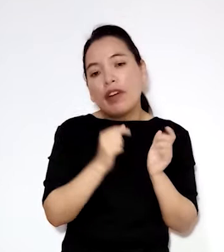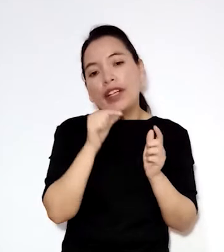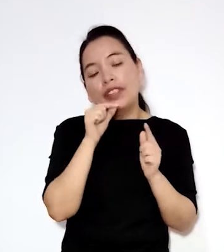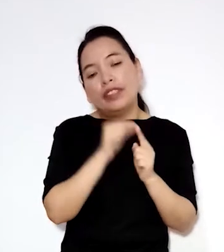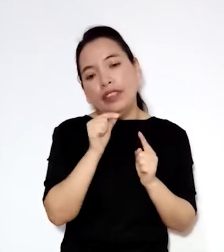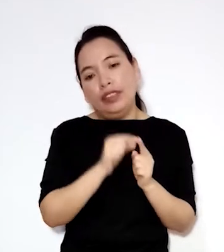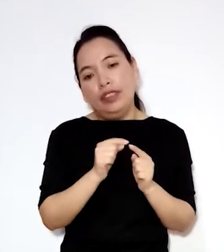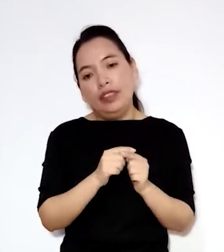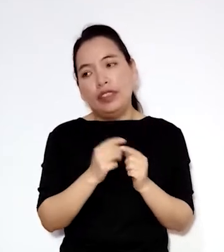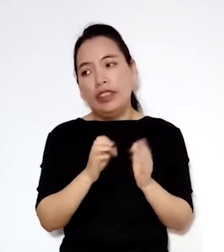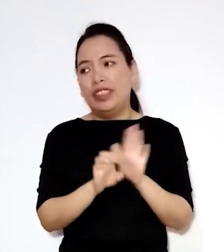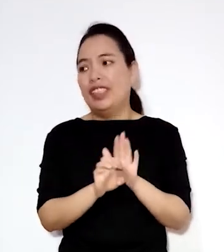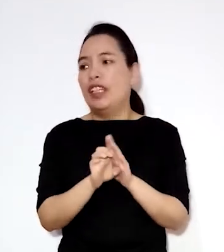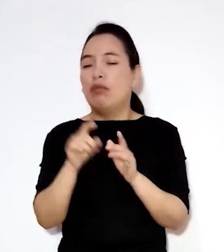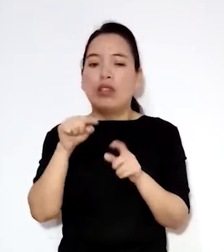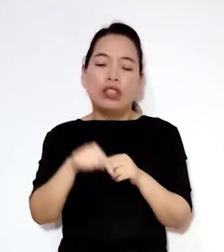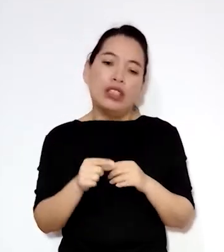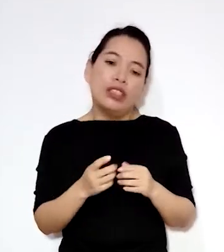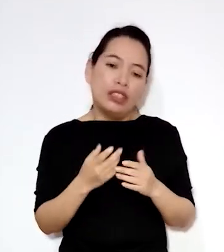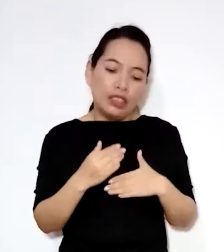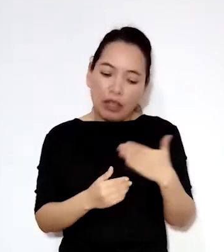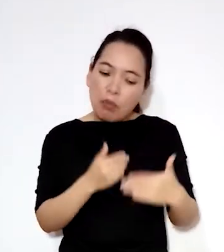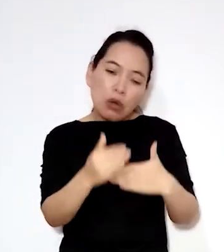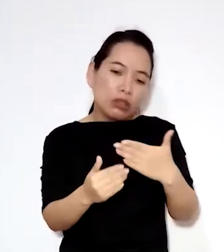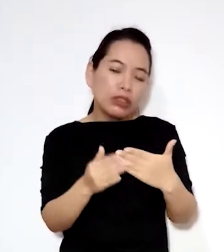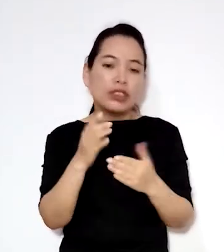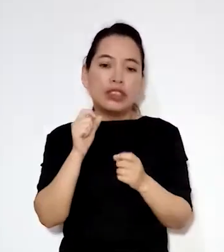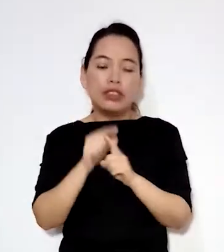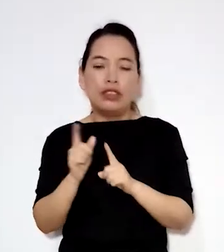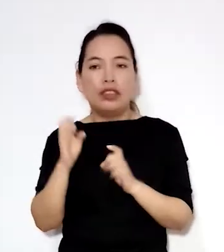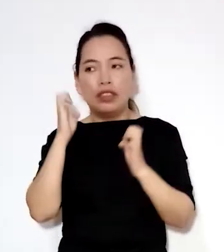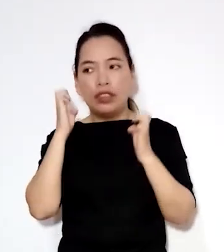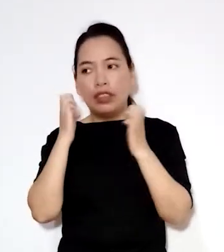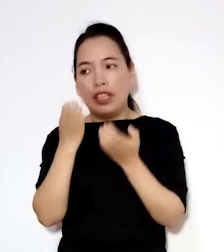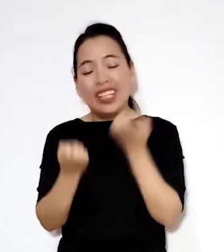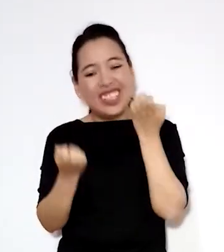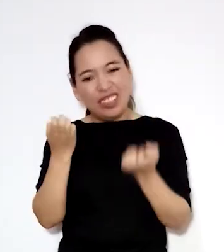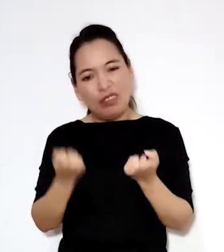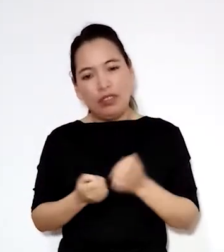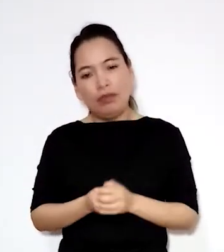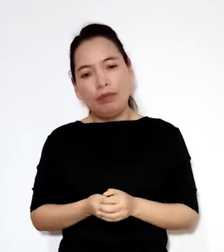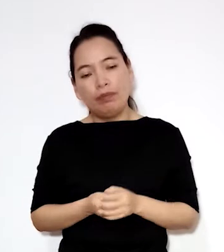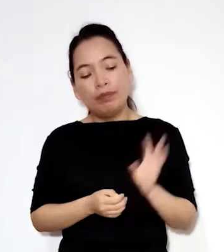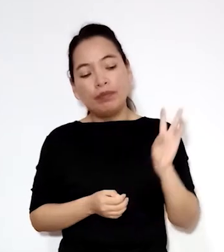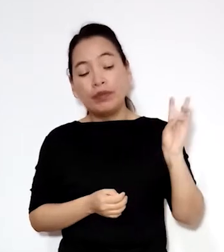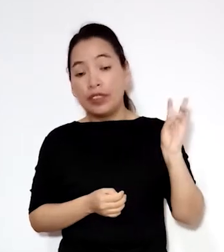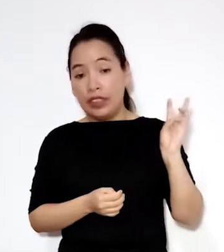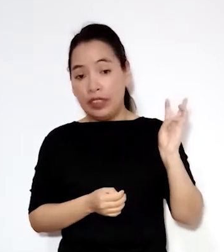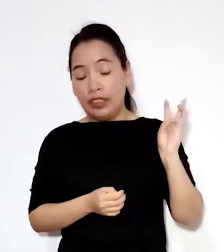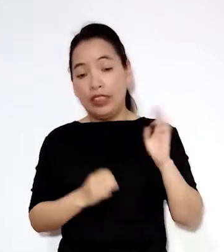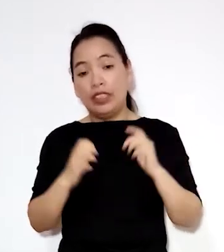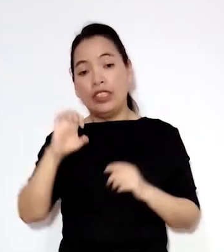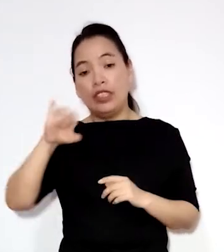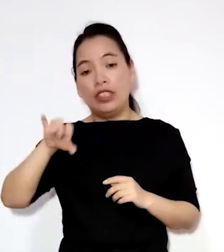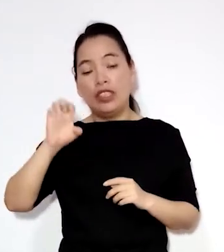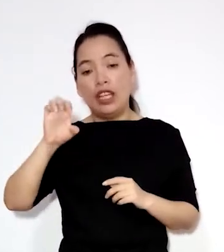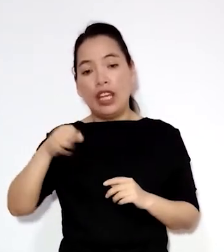cuando toca el derecho de las personas con discapacidad. Y hay mucha discriminación que están todavía